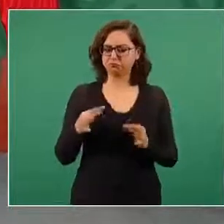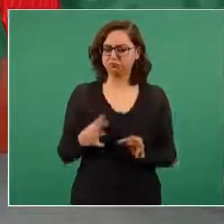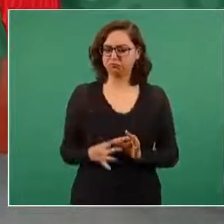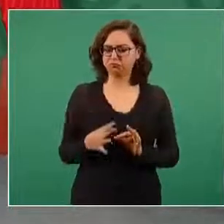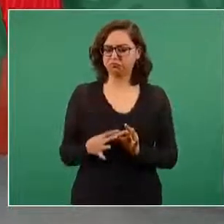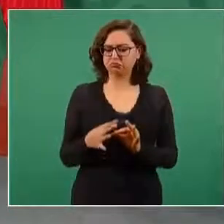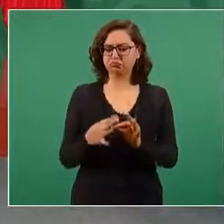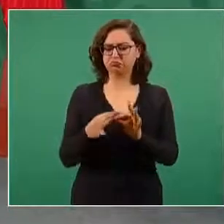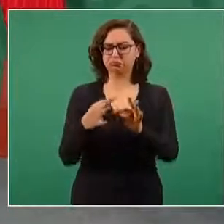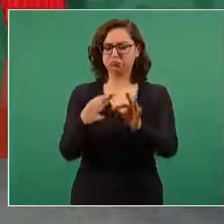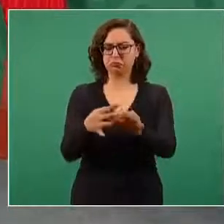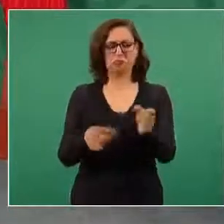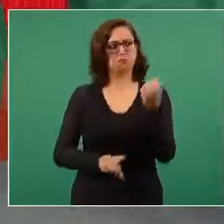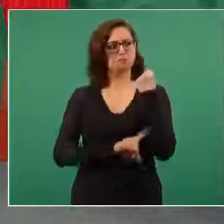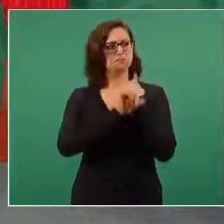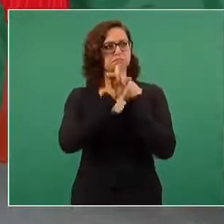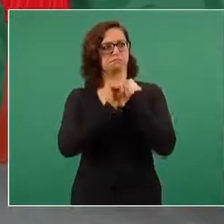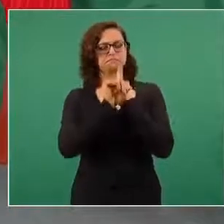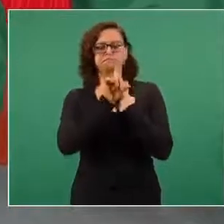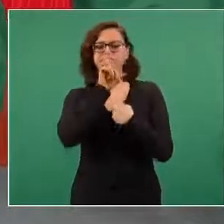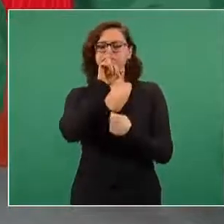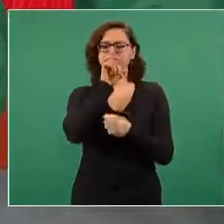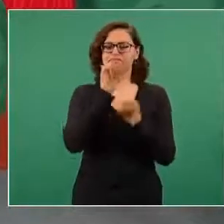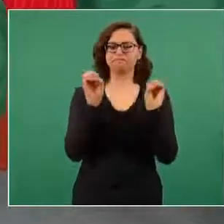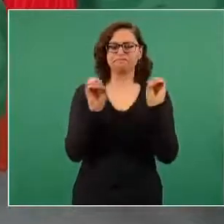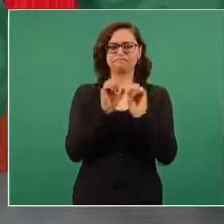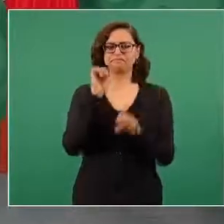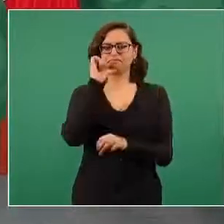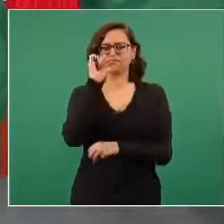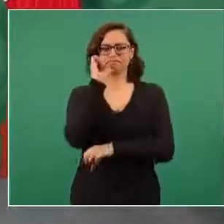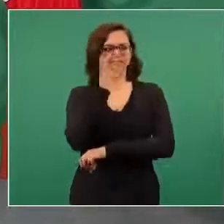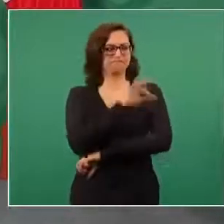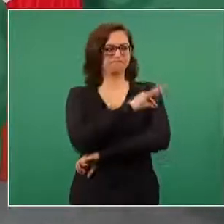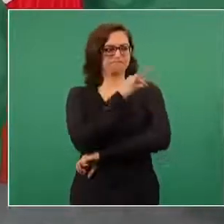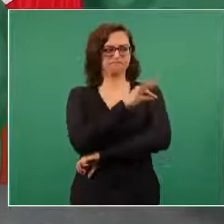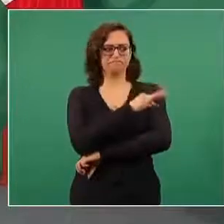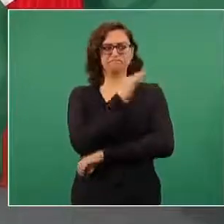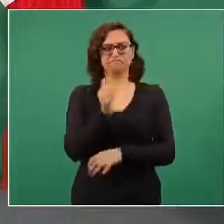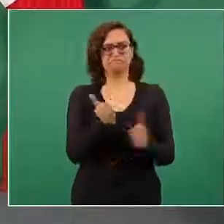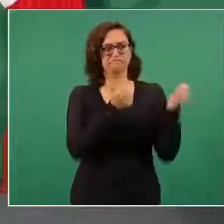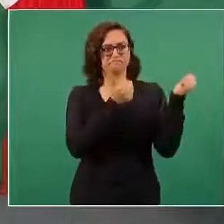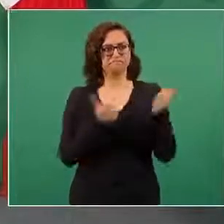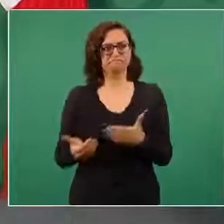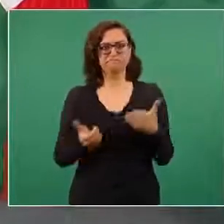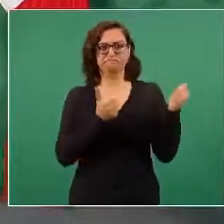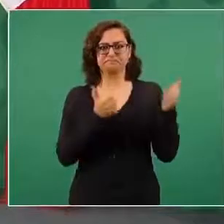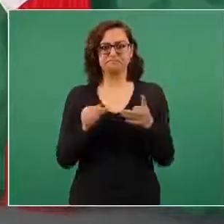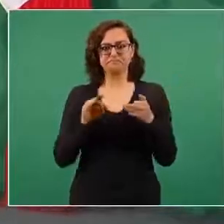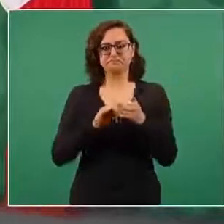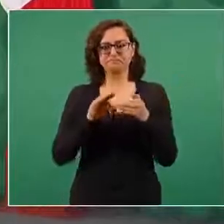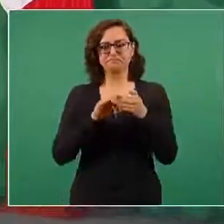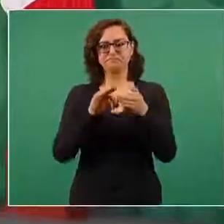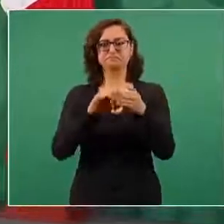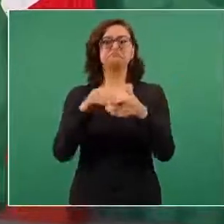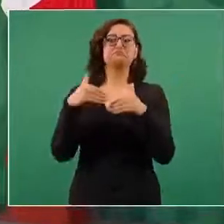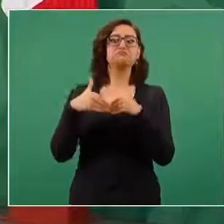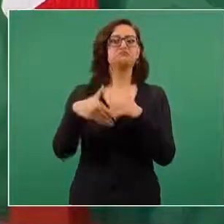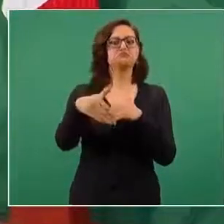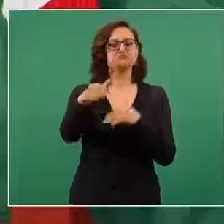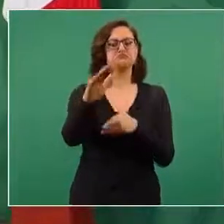hemos tenido ningún problema de abasto de vacunas y no habrá hacia el